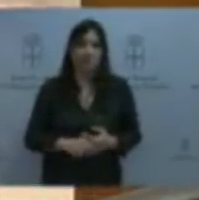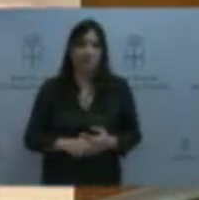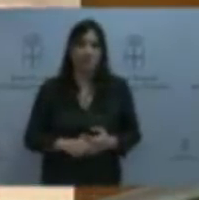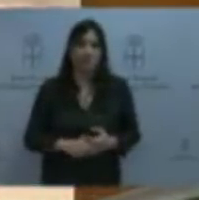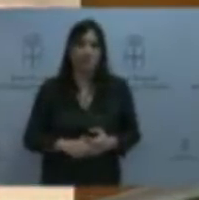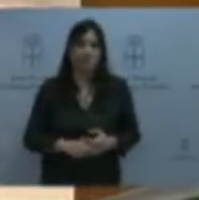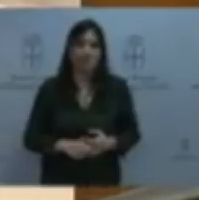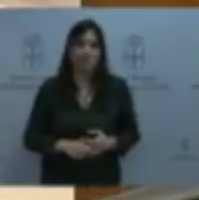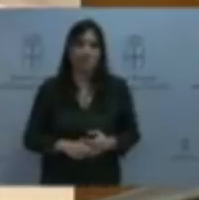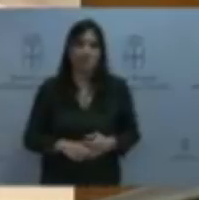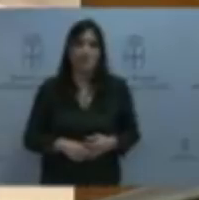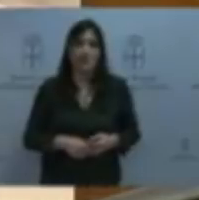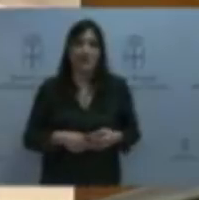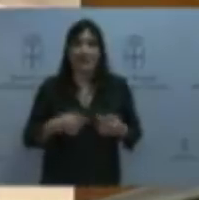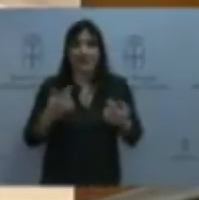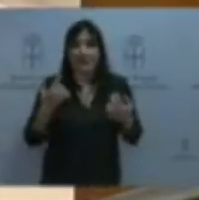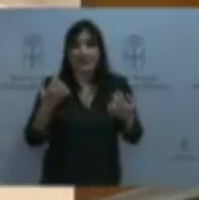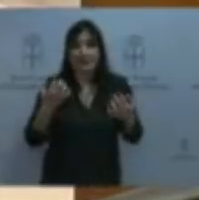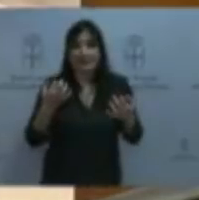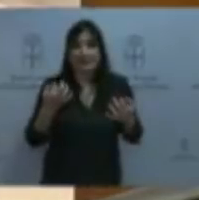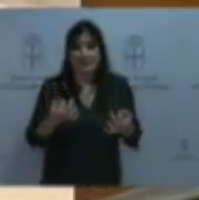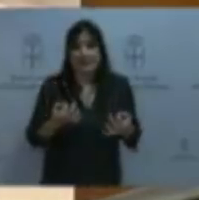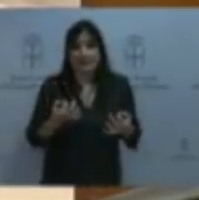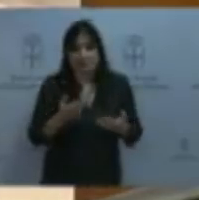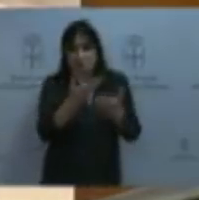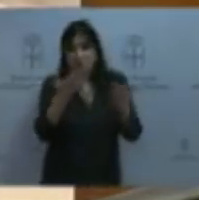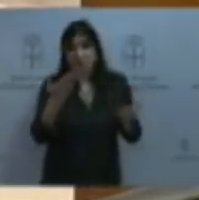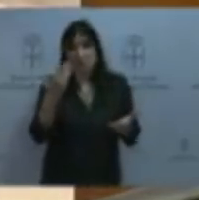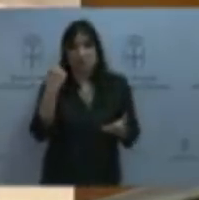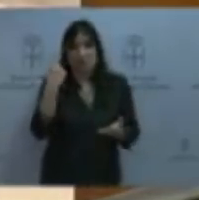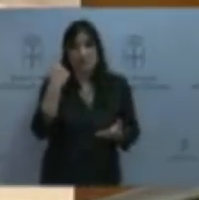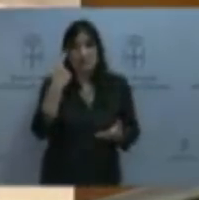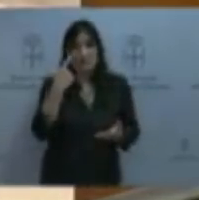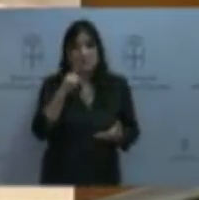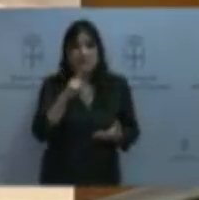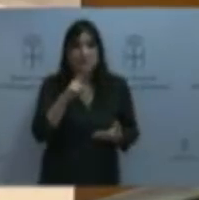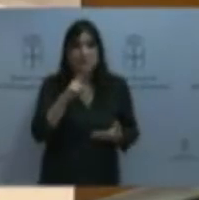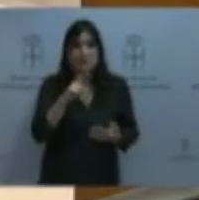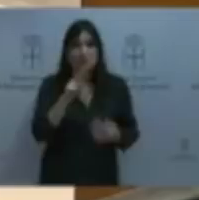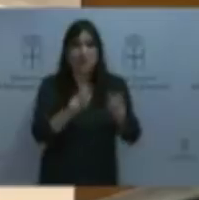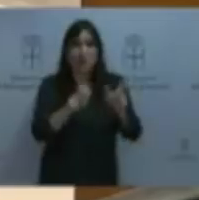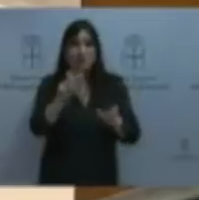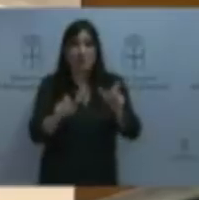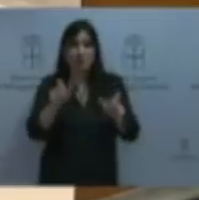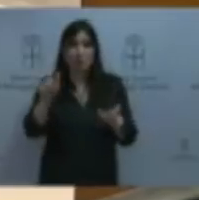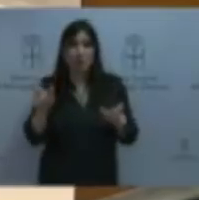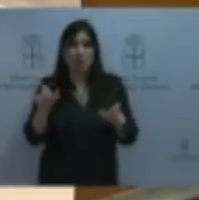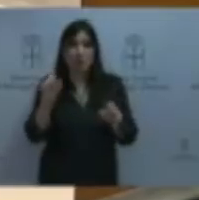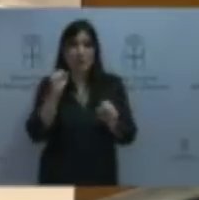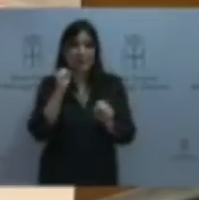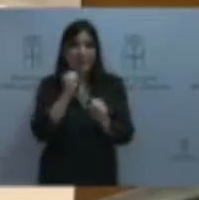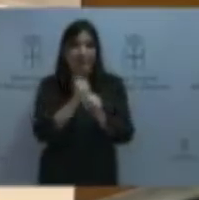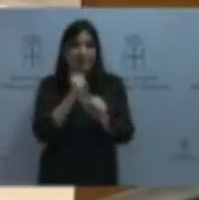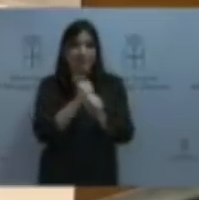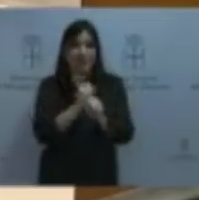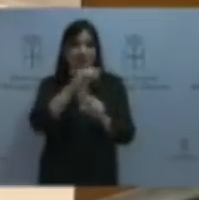realmente, como es conocido, las personas ocupadas en el Contact Center de Liberbank